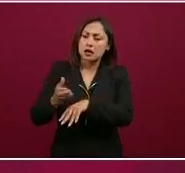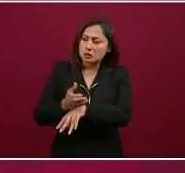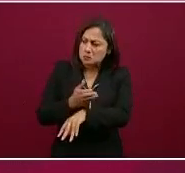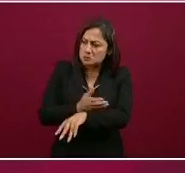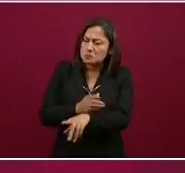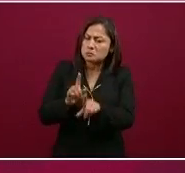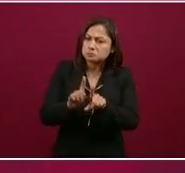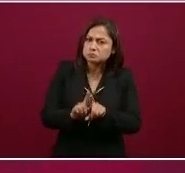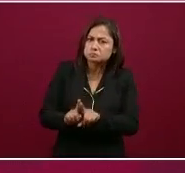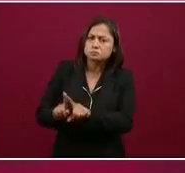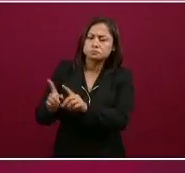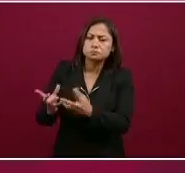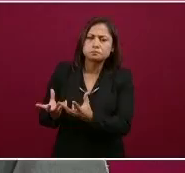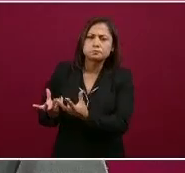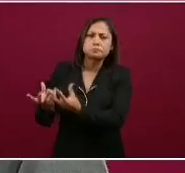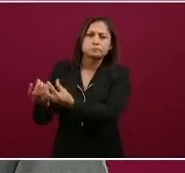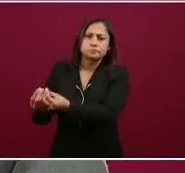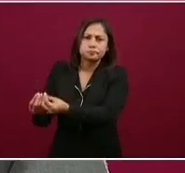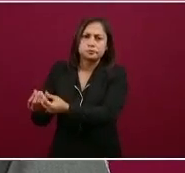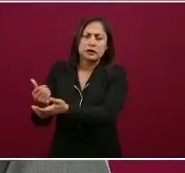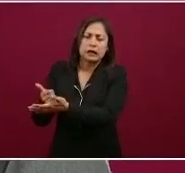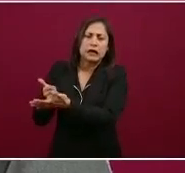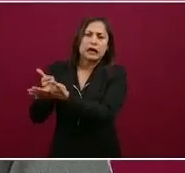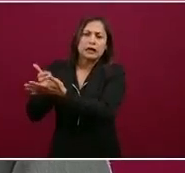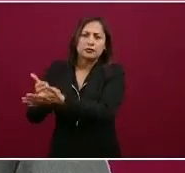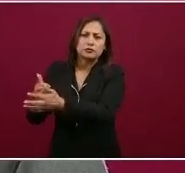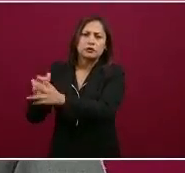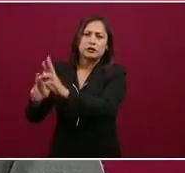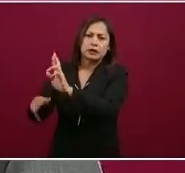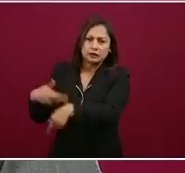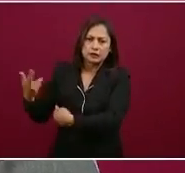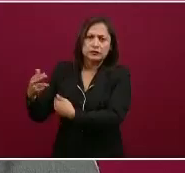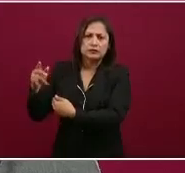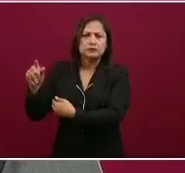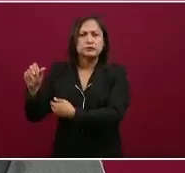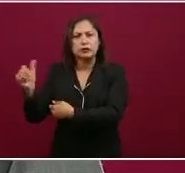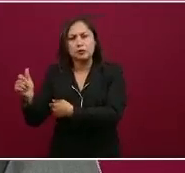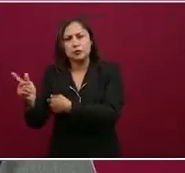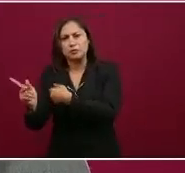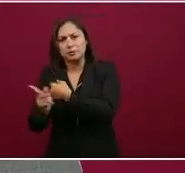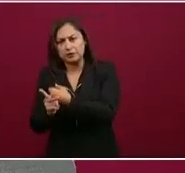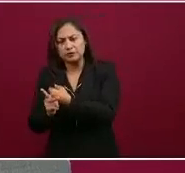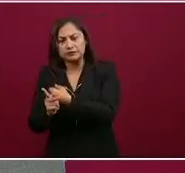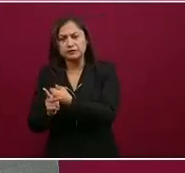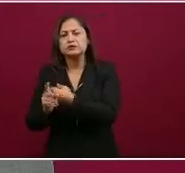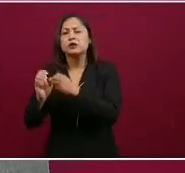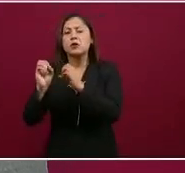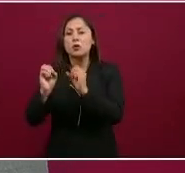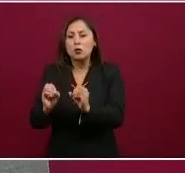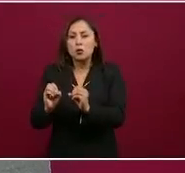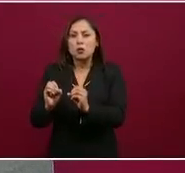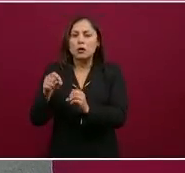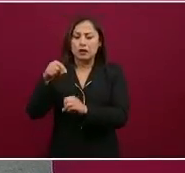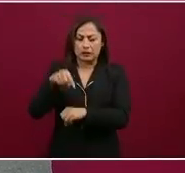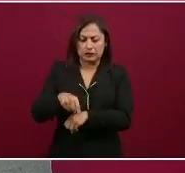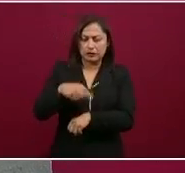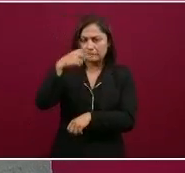migrantes, y se les está dando opciones de trabajo en México como nunca.